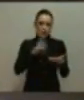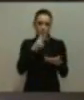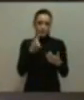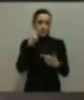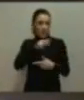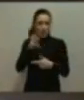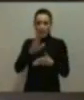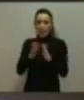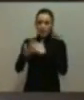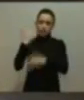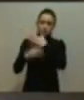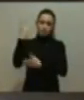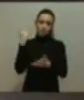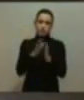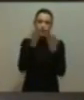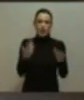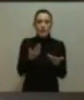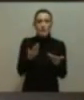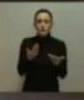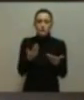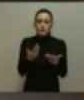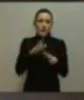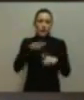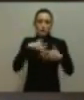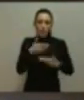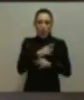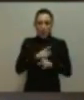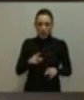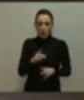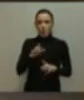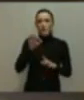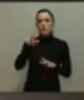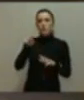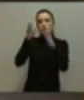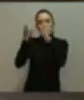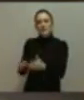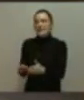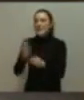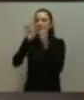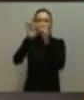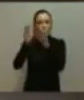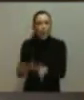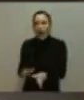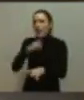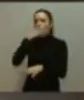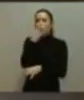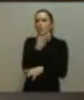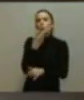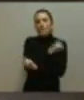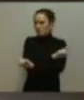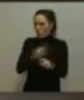lecturas. Deje de ser el presidente de nunca jamás un empleo estable, nunca jamás el salario social a tiempo, nunca jamás una residencia para